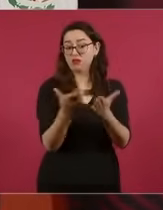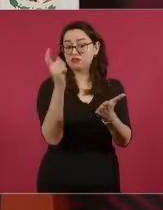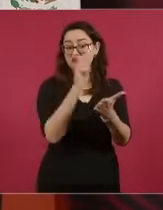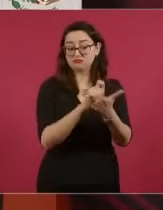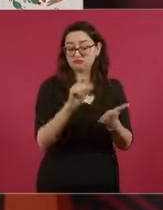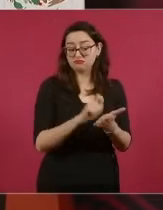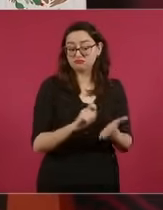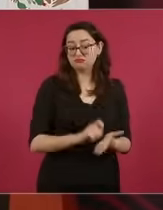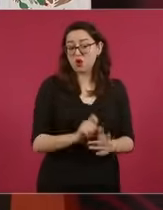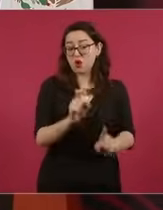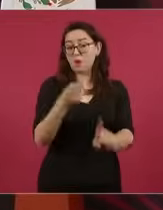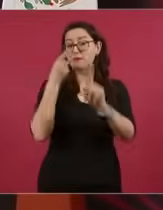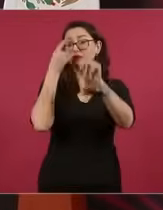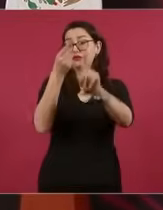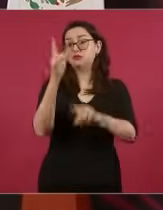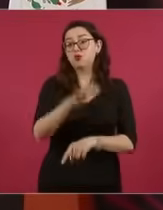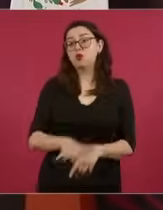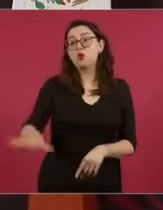porque ya nosotros